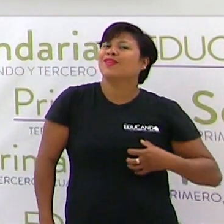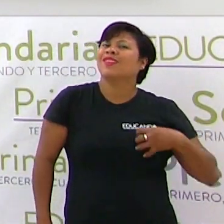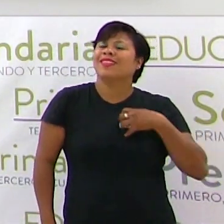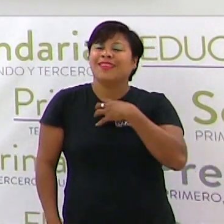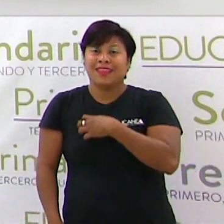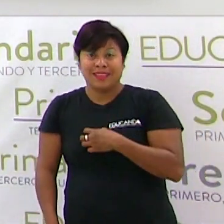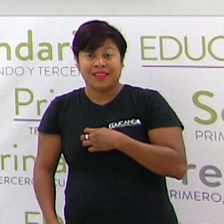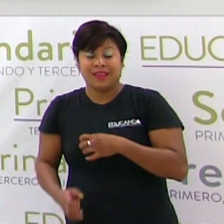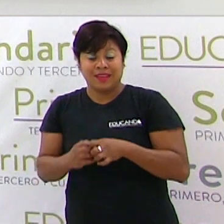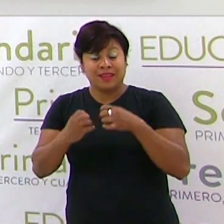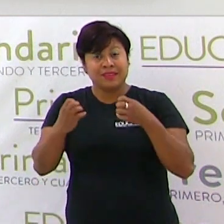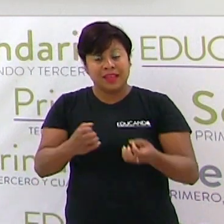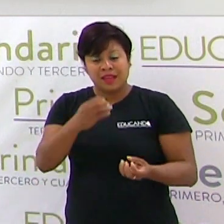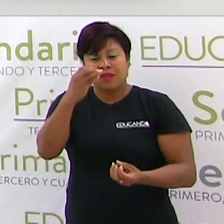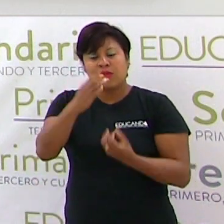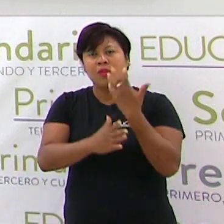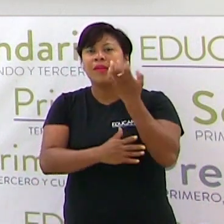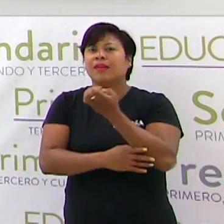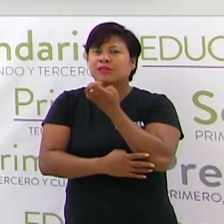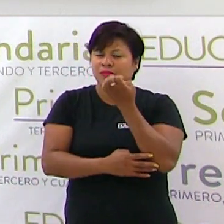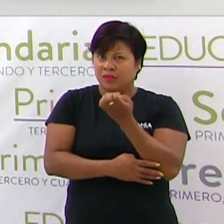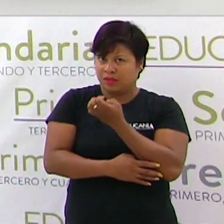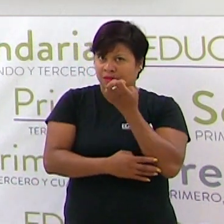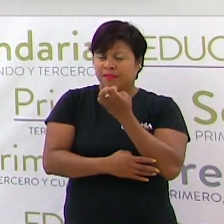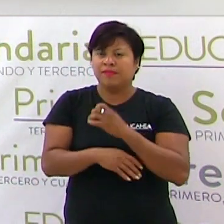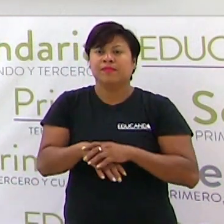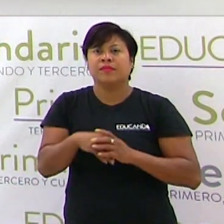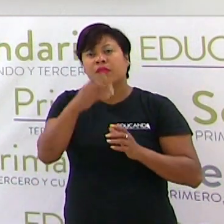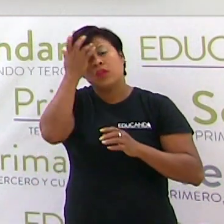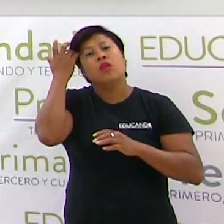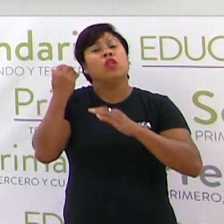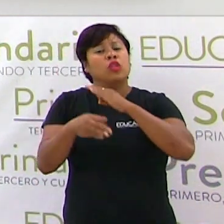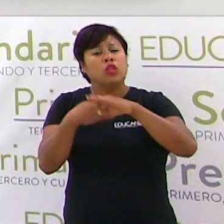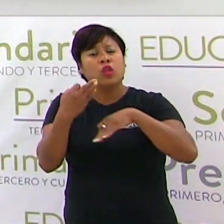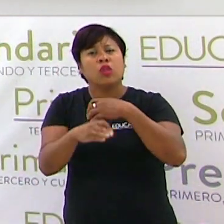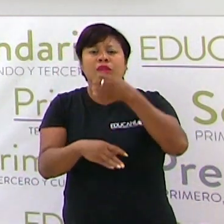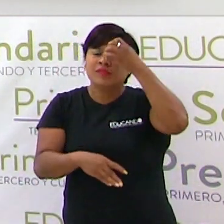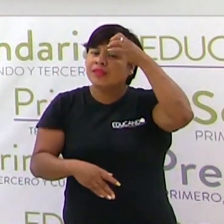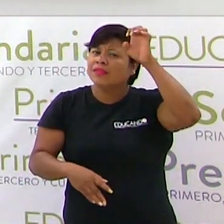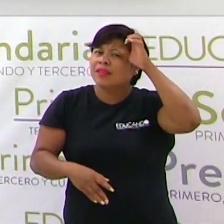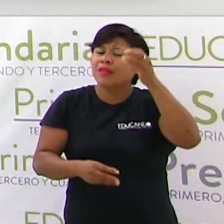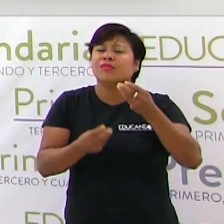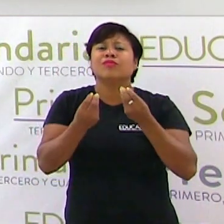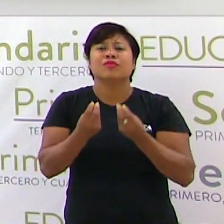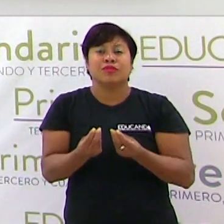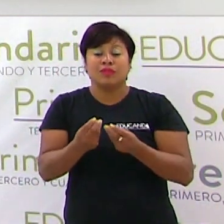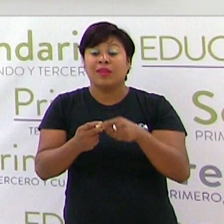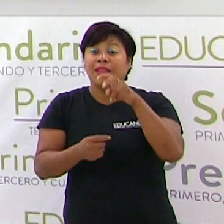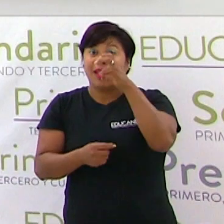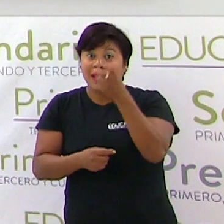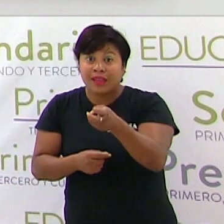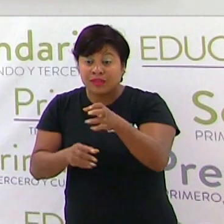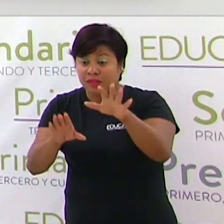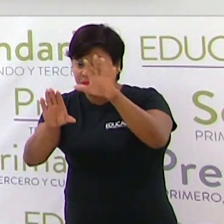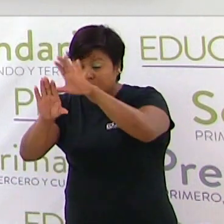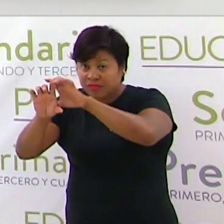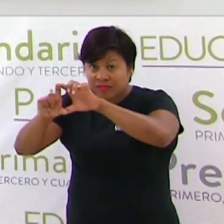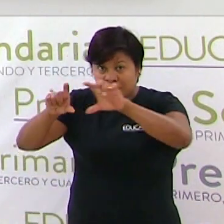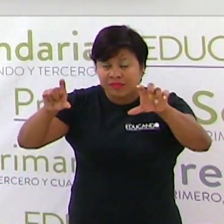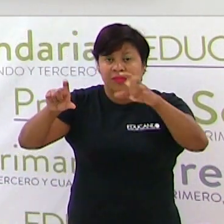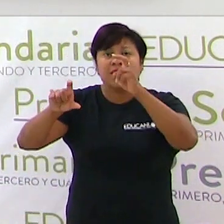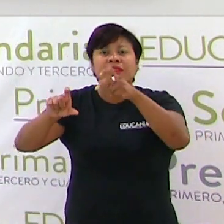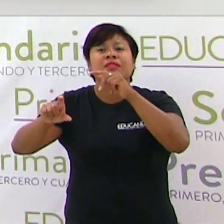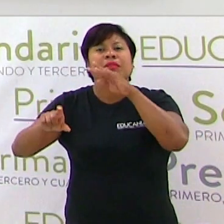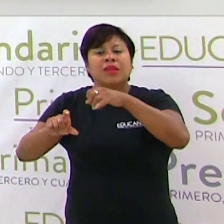de estar en tu nueva escuela. Todas te extrañamos mucho. Eso también forma parte del